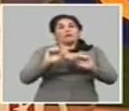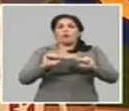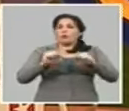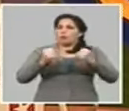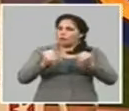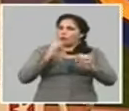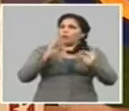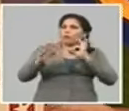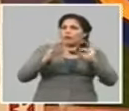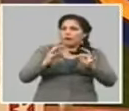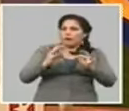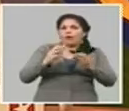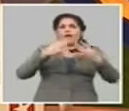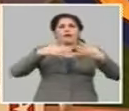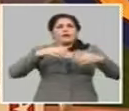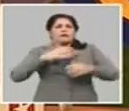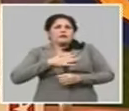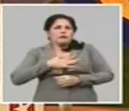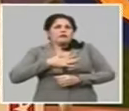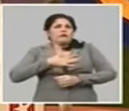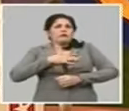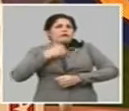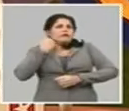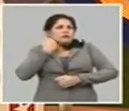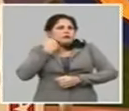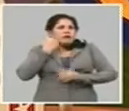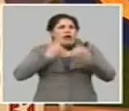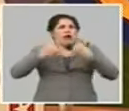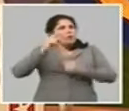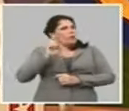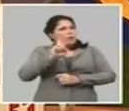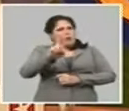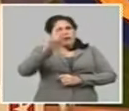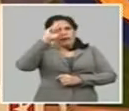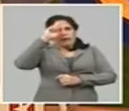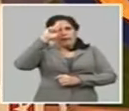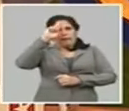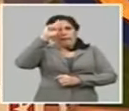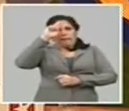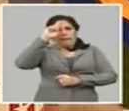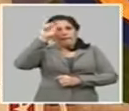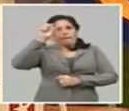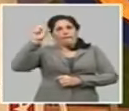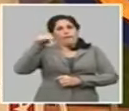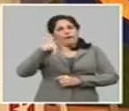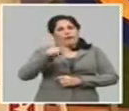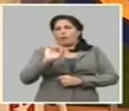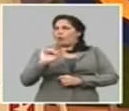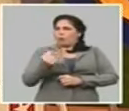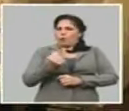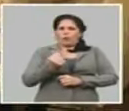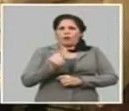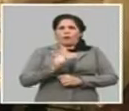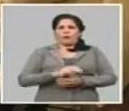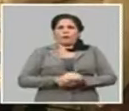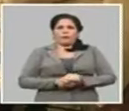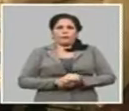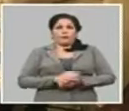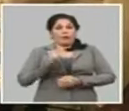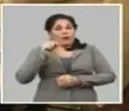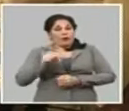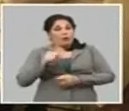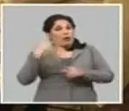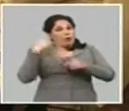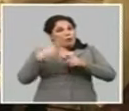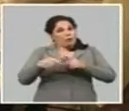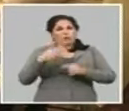siempre que ante cualquier síntomas respiratorios acudir de manera inmediata a los servicios de salud para la cndh yo